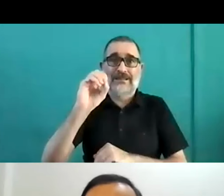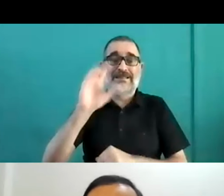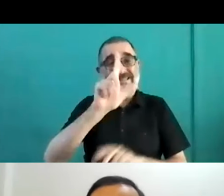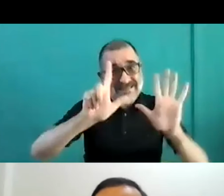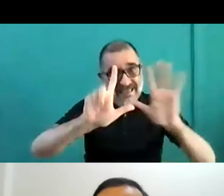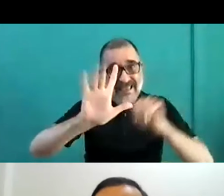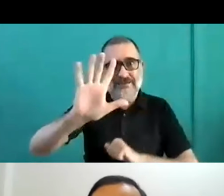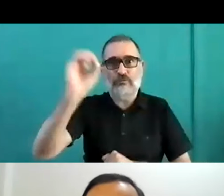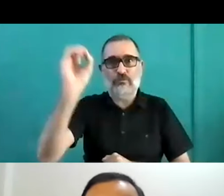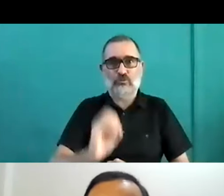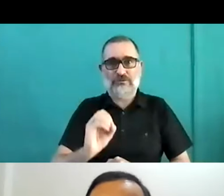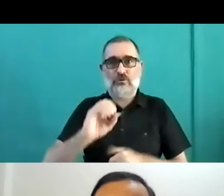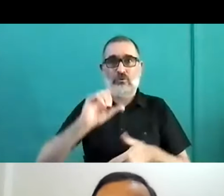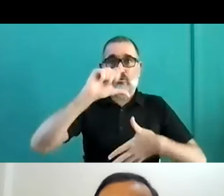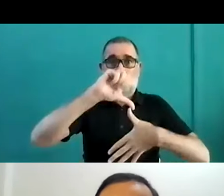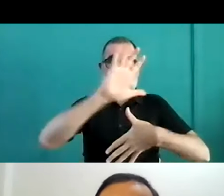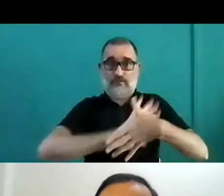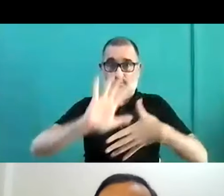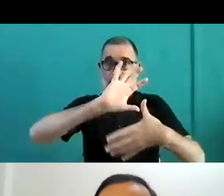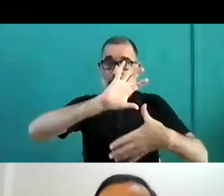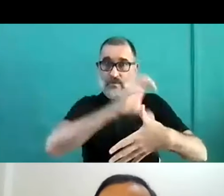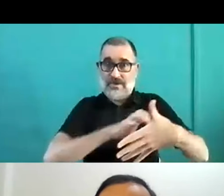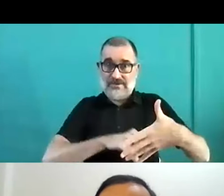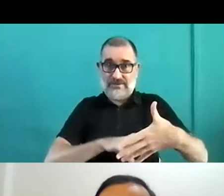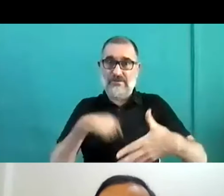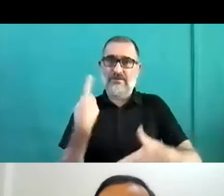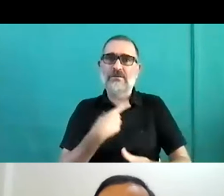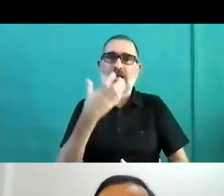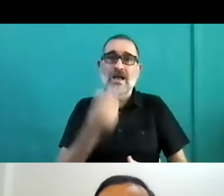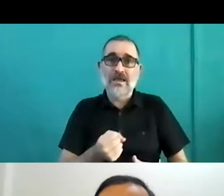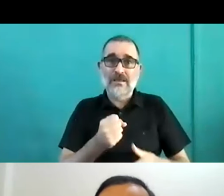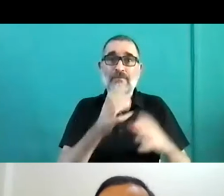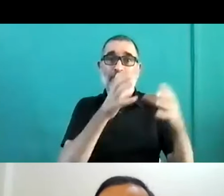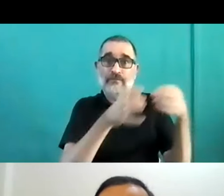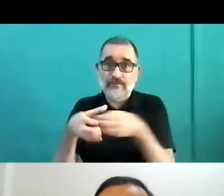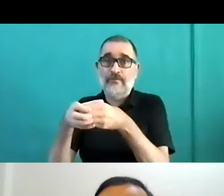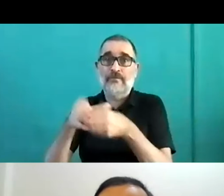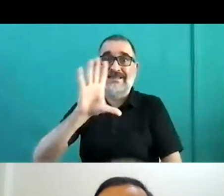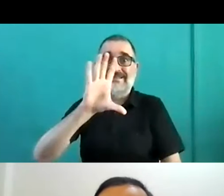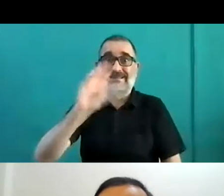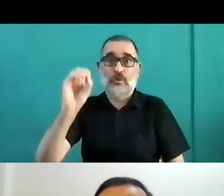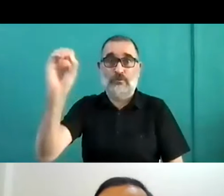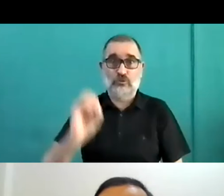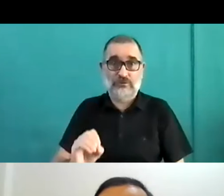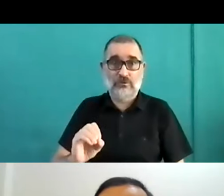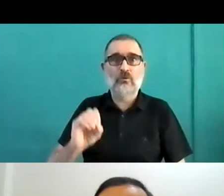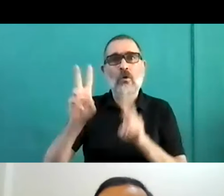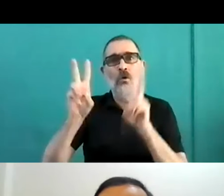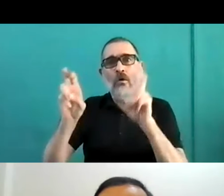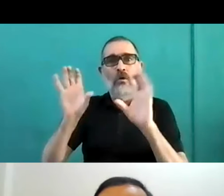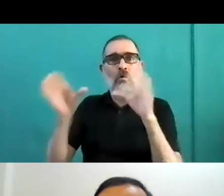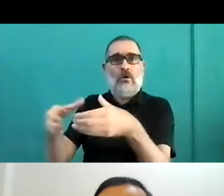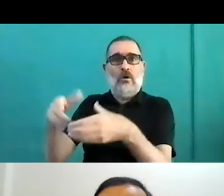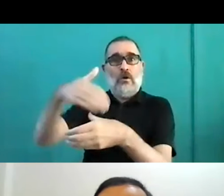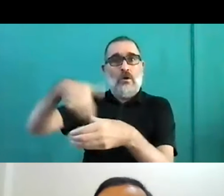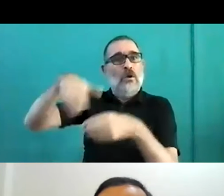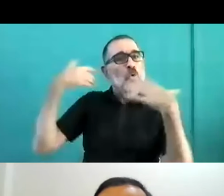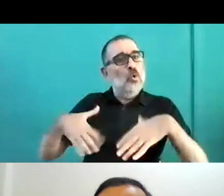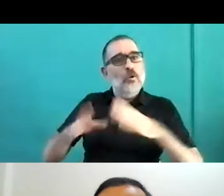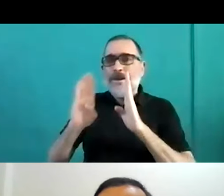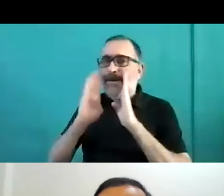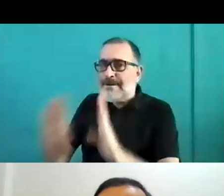medios. La inacción para resolver esta brecha de atención tiene serias consecuencias e influye en